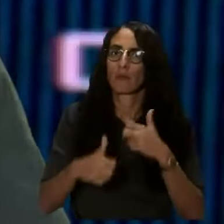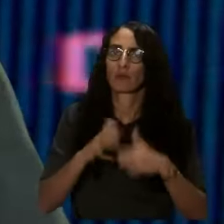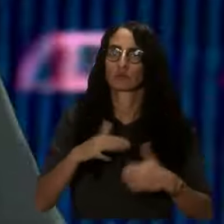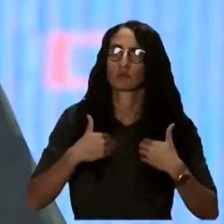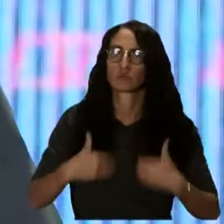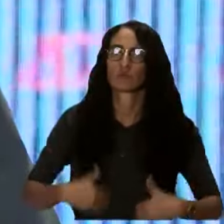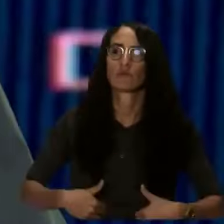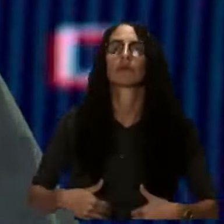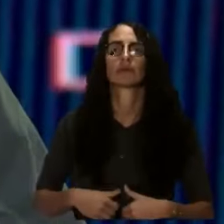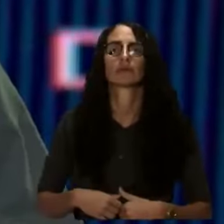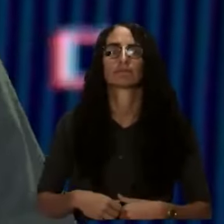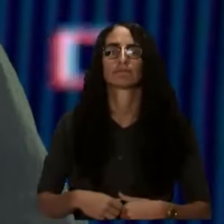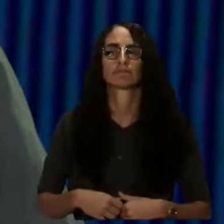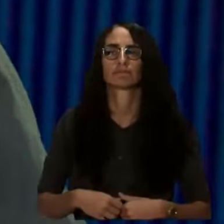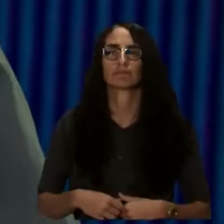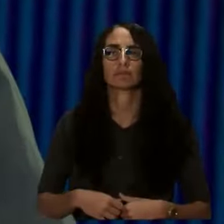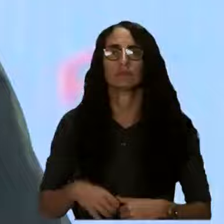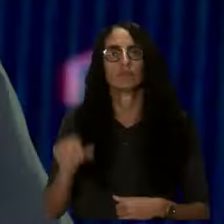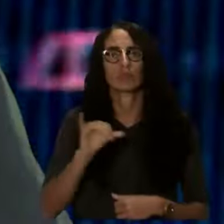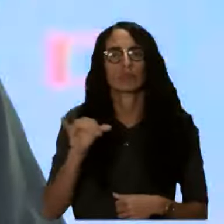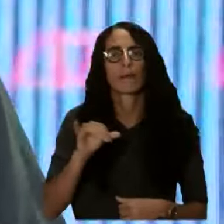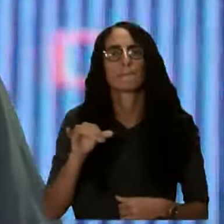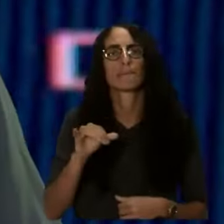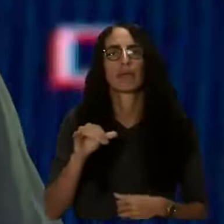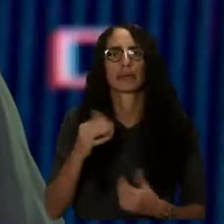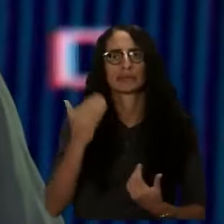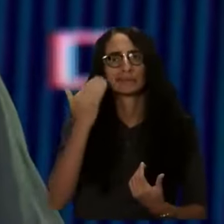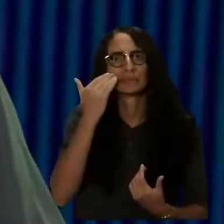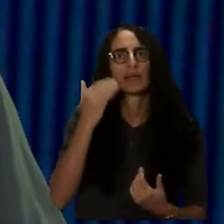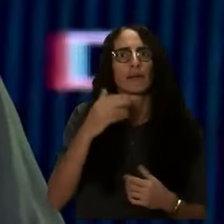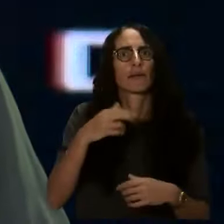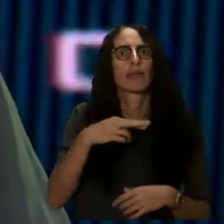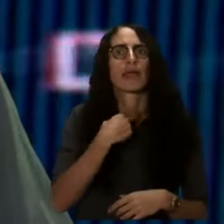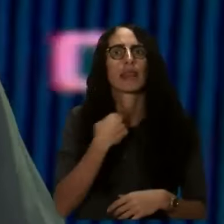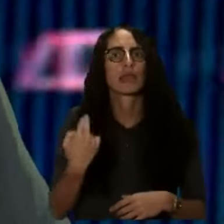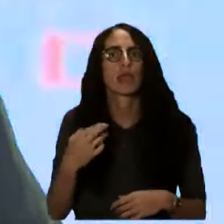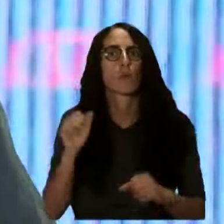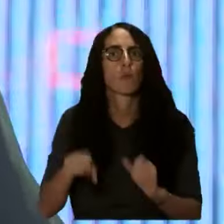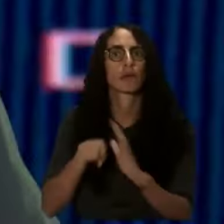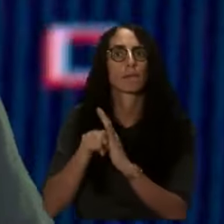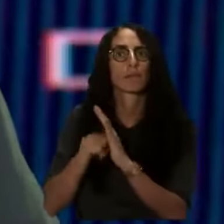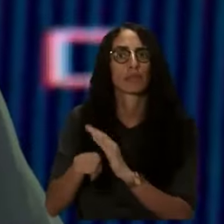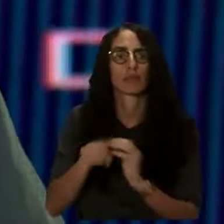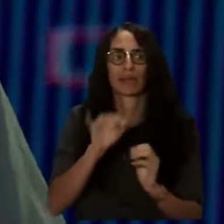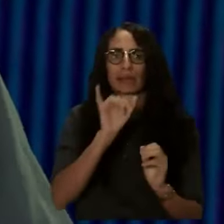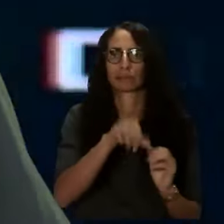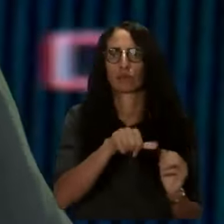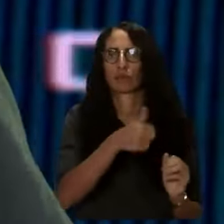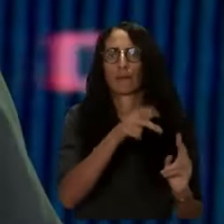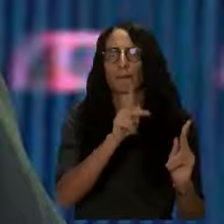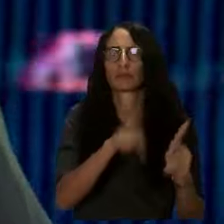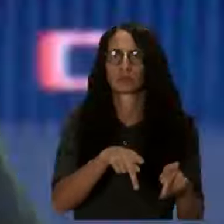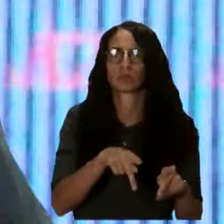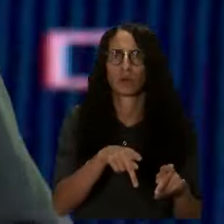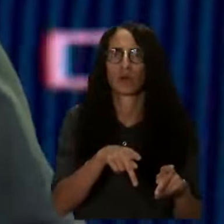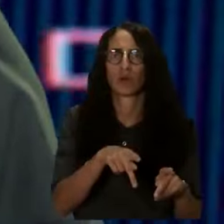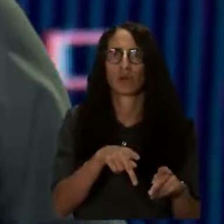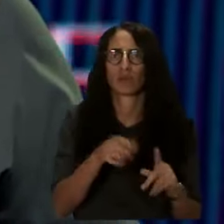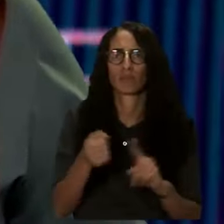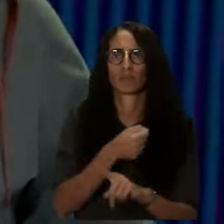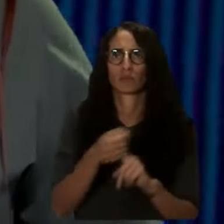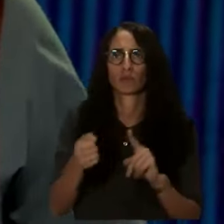atados al estrangulamiento y también desconocer que está en un mayor riesgo de ser asesinada a manos de esa persona que en cualquier otro escenario de